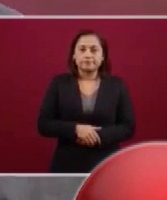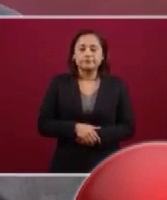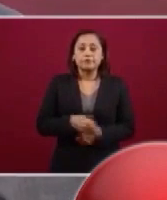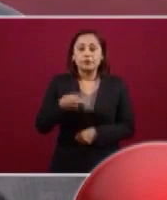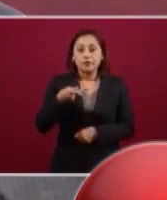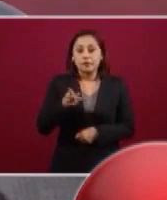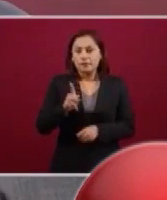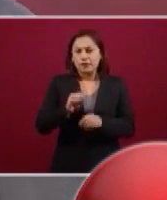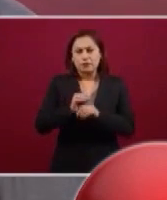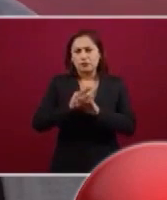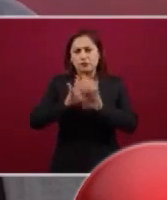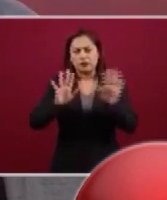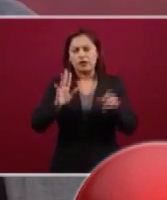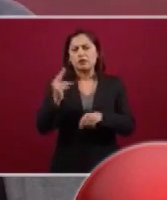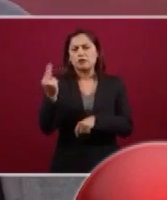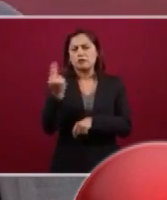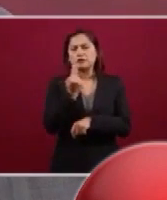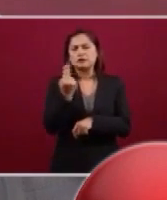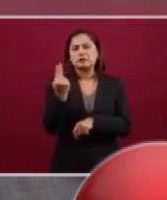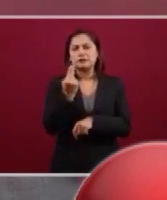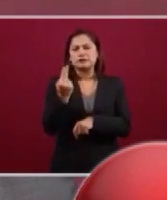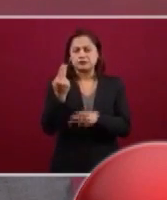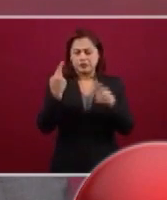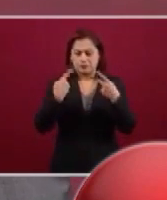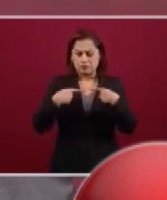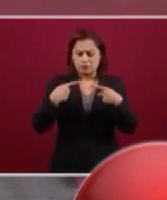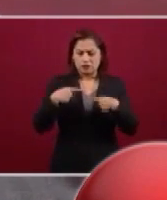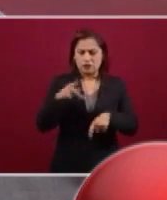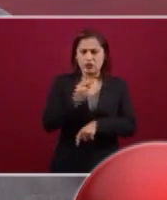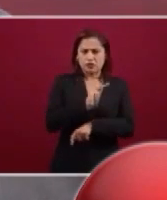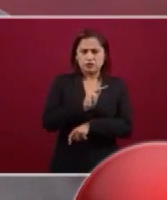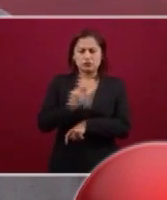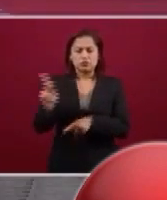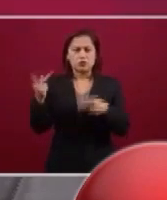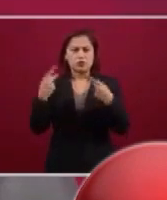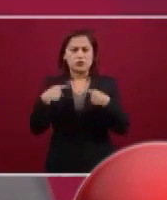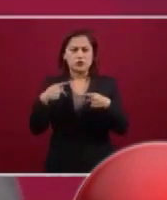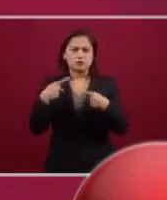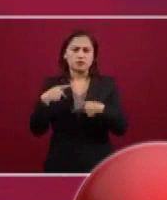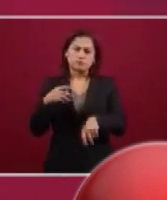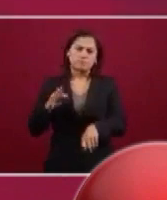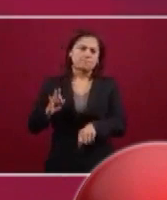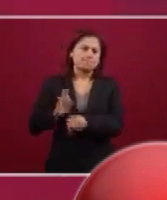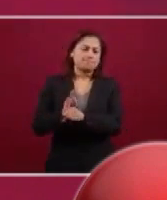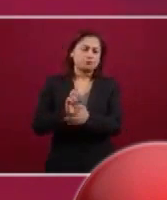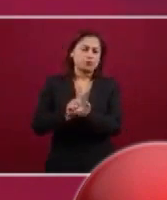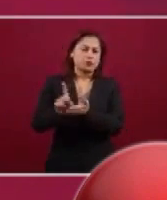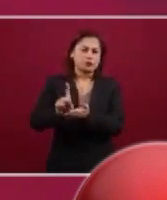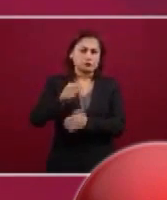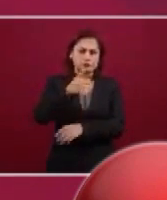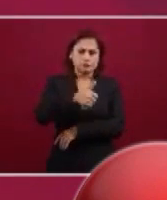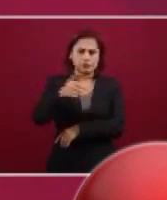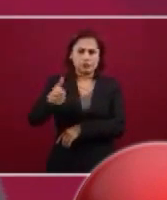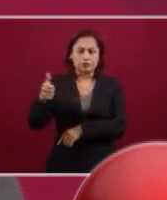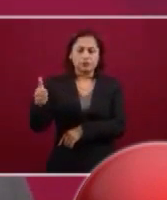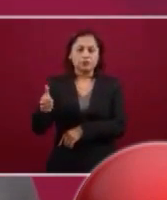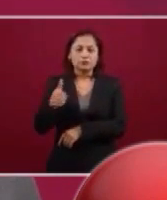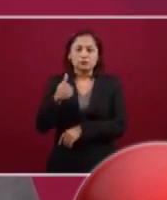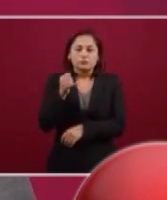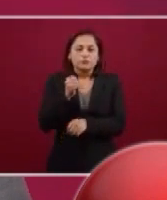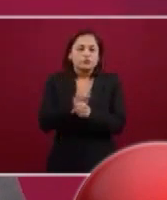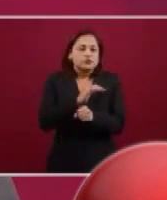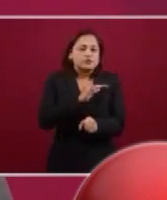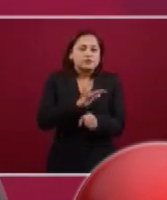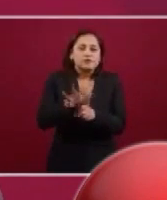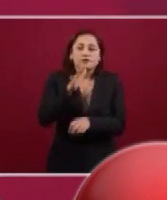proteger los derechos de los ciudadanos, no puede afectarse el derecho